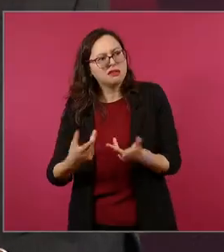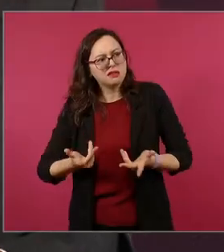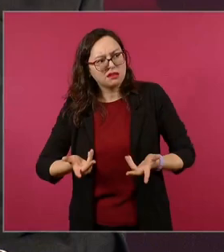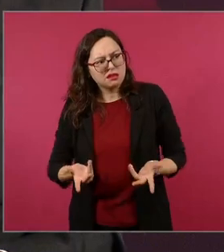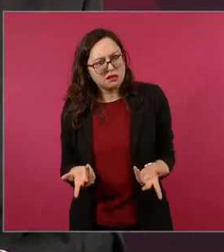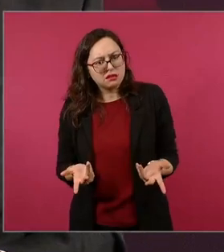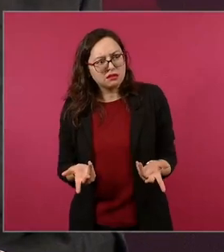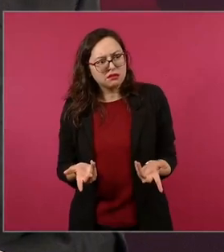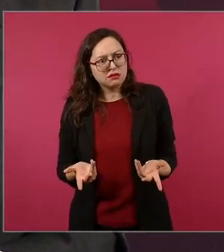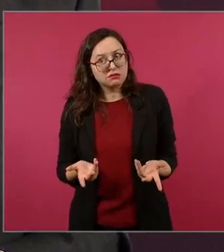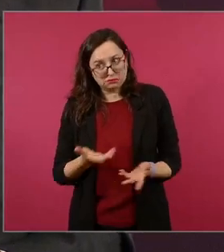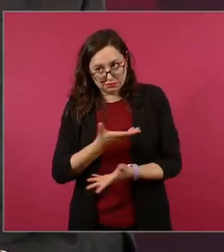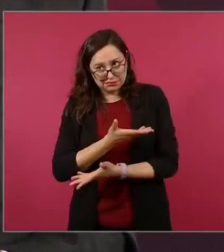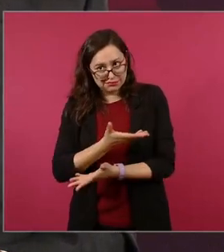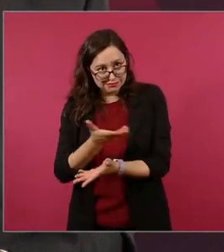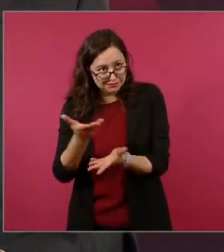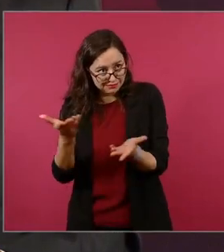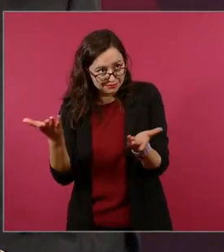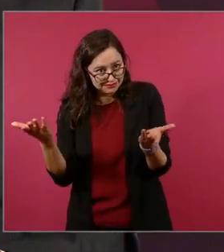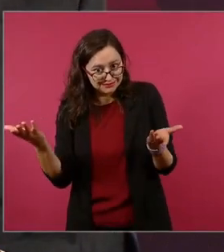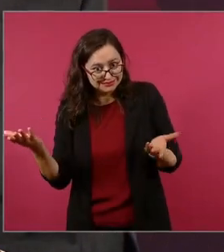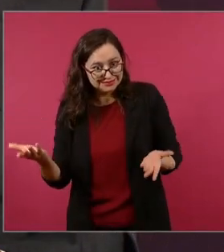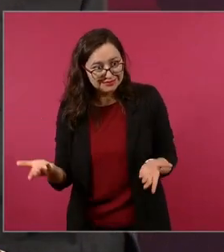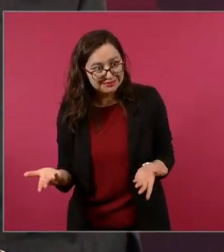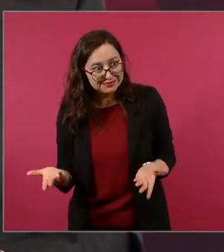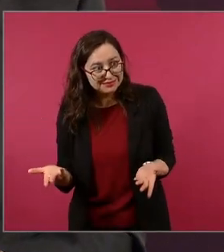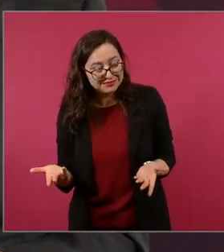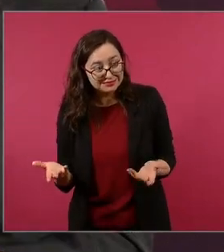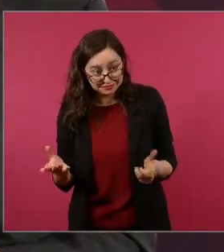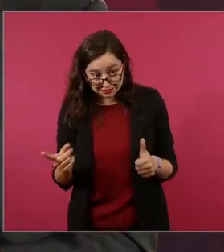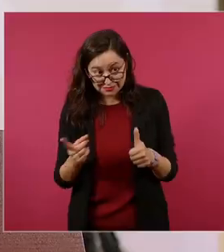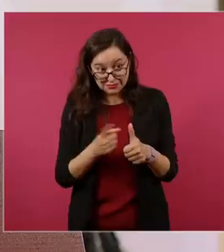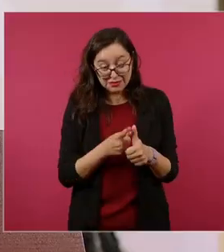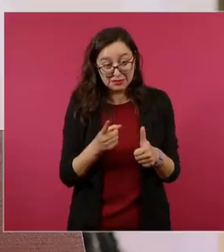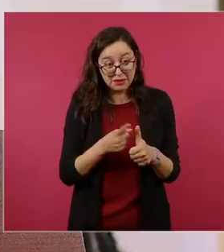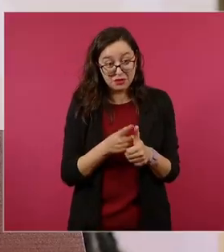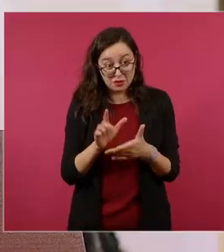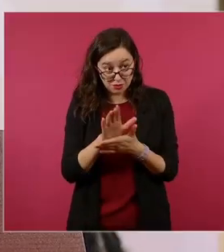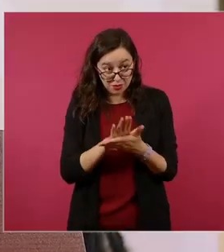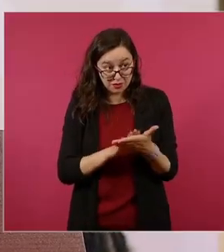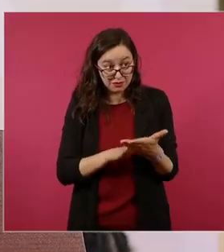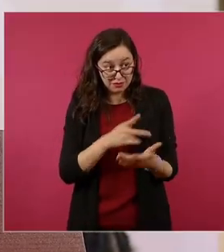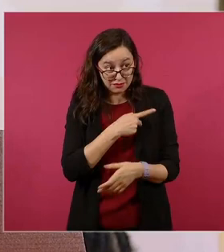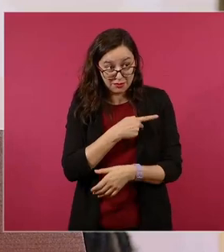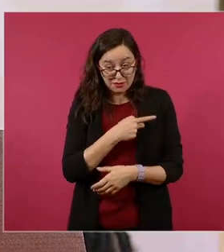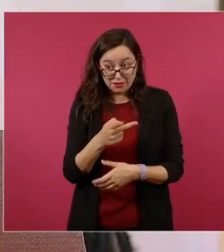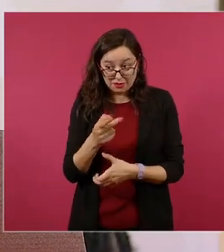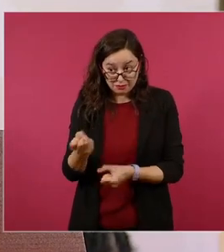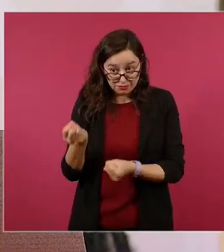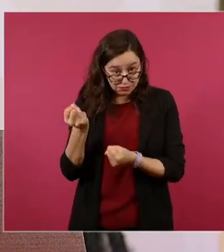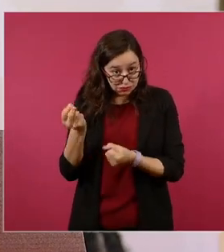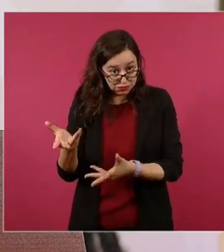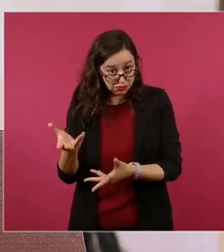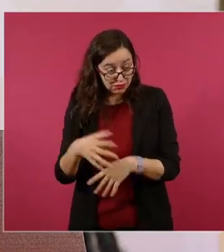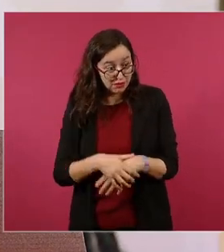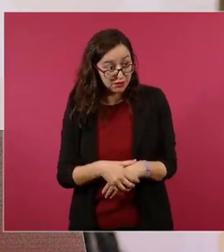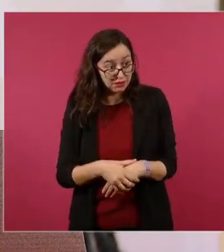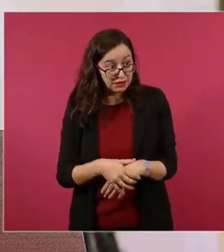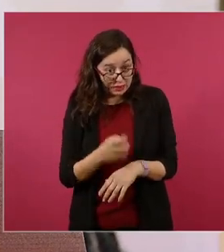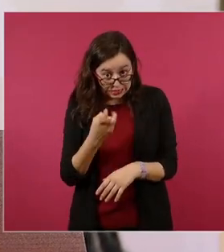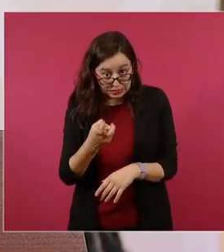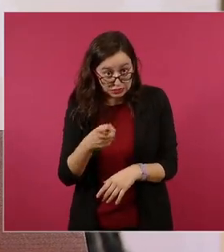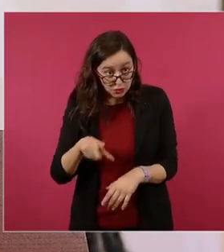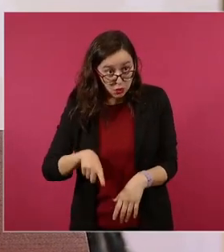le llegue a todos y de manera preferente a los más humildes, a los más pobres, que no